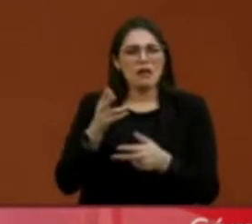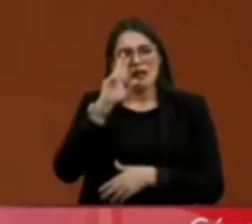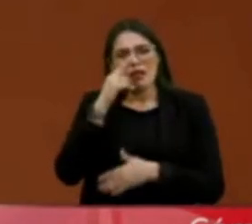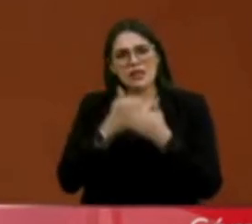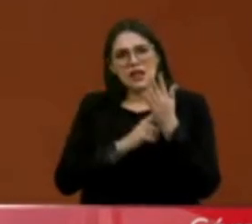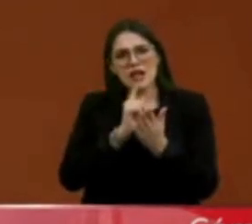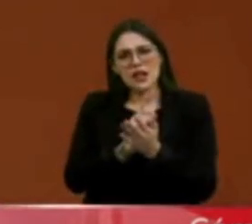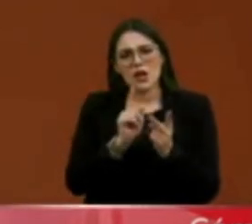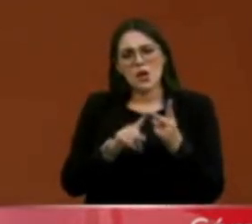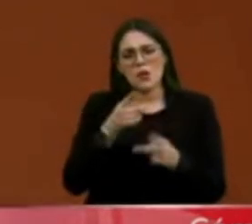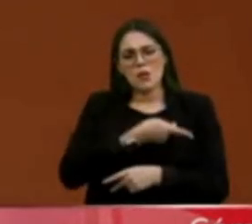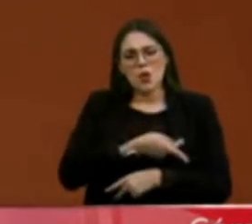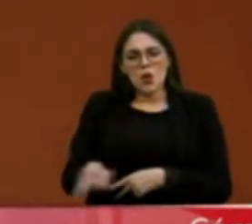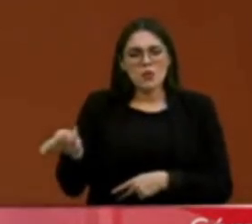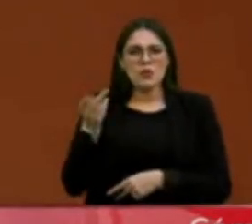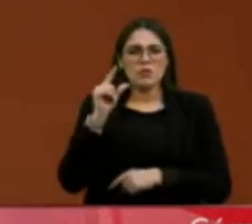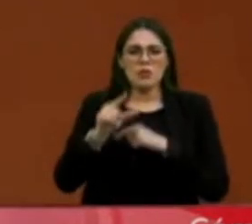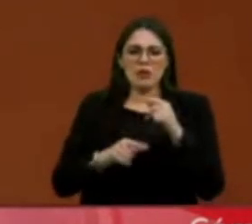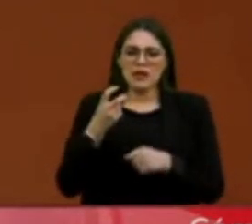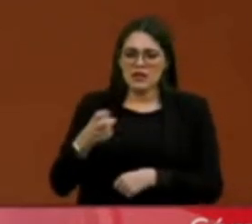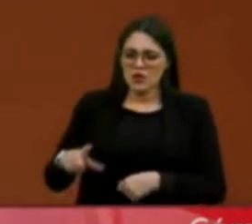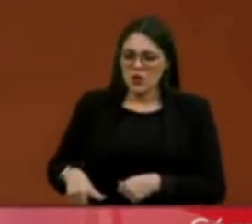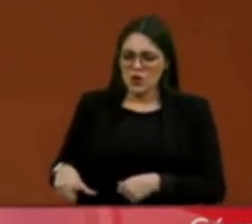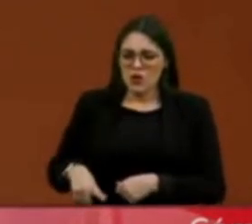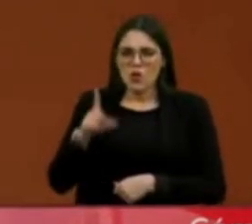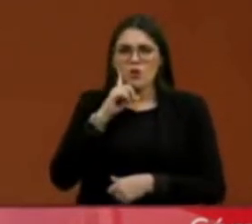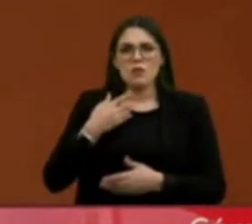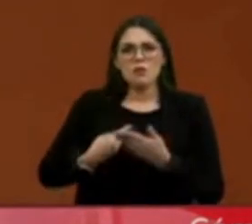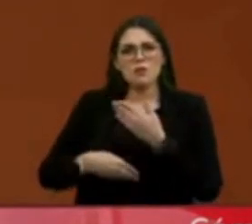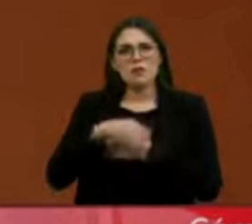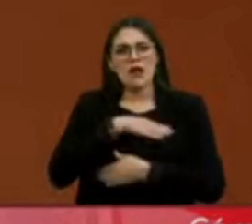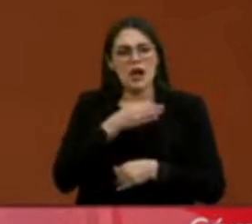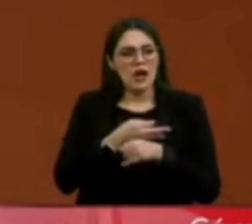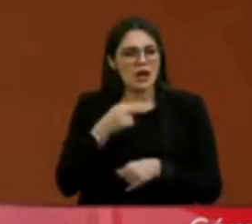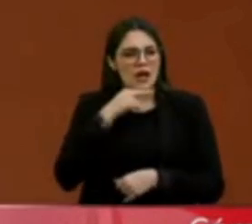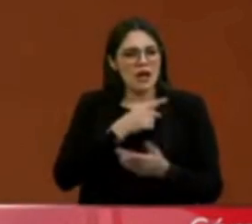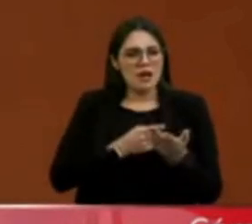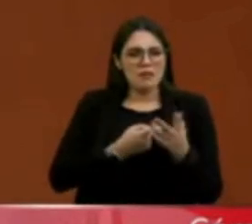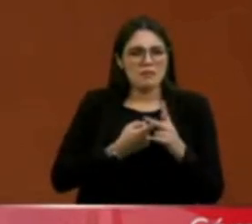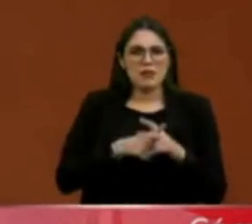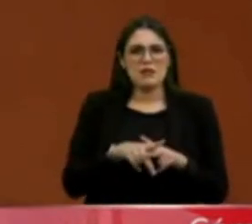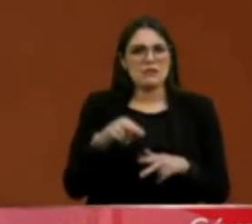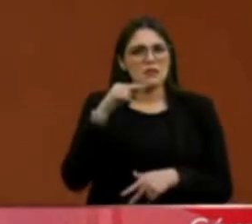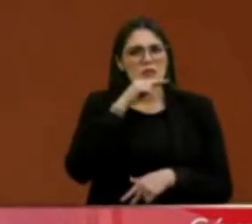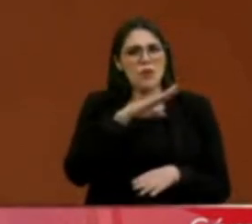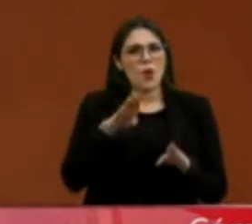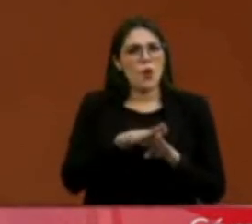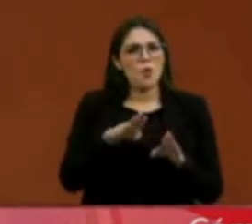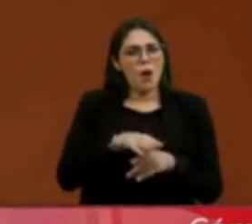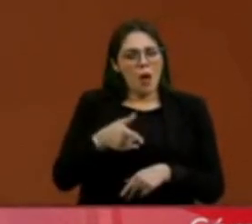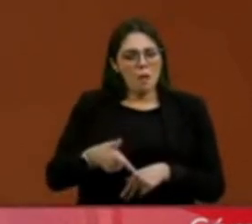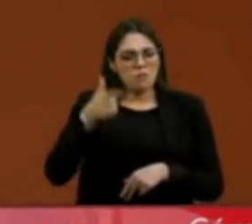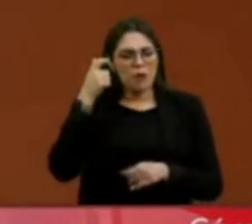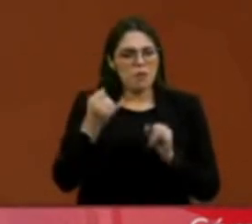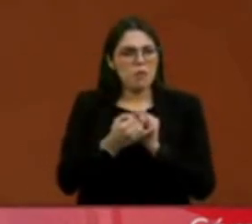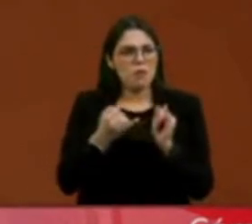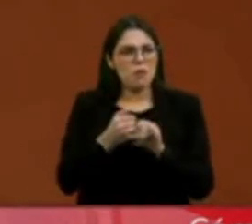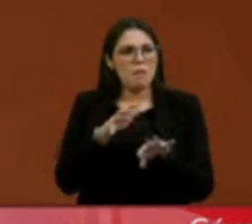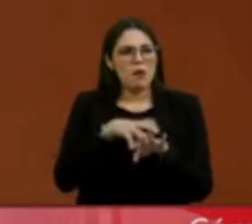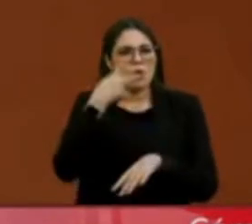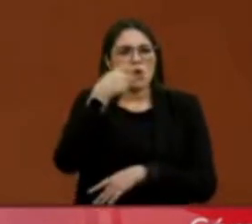de pobreza, arranque el gobierno de la presidenta Claudia Sheinbaum dándose un balazo en el pie. Pues en vez de buscar soluciones para los